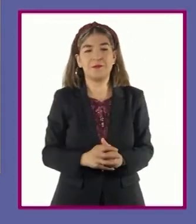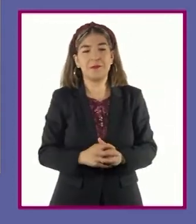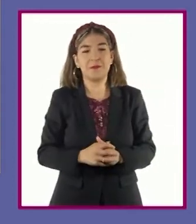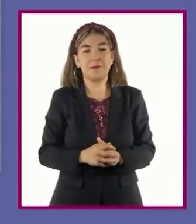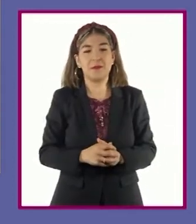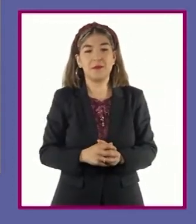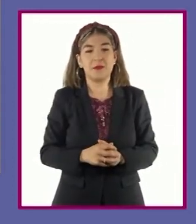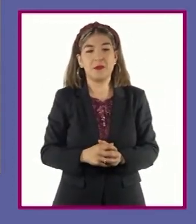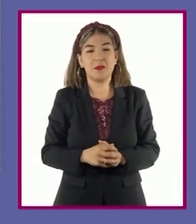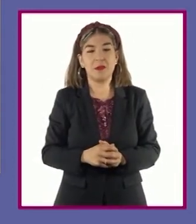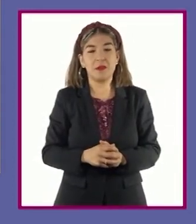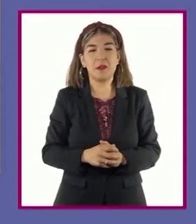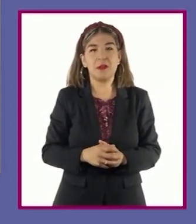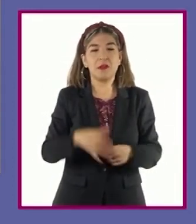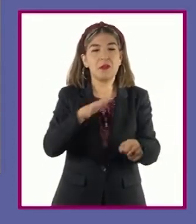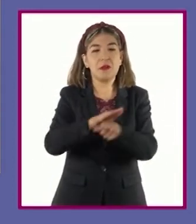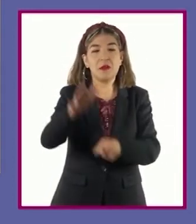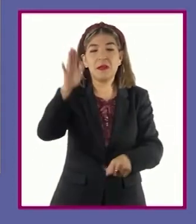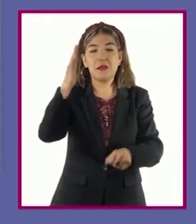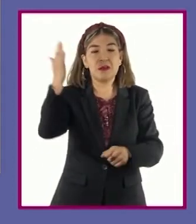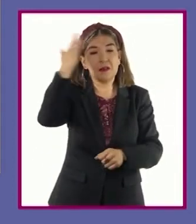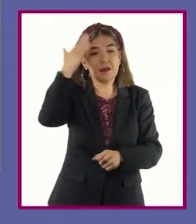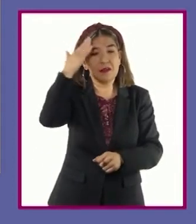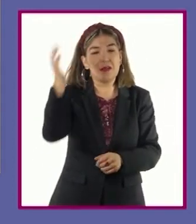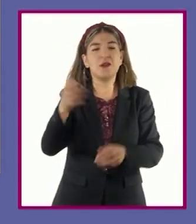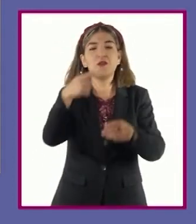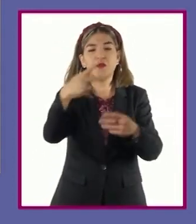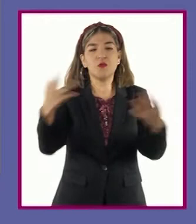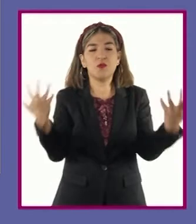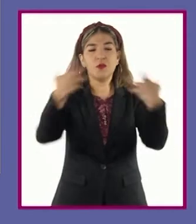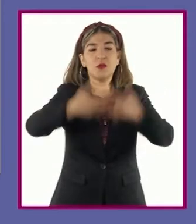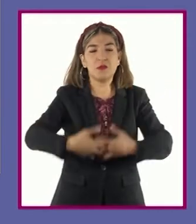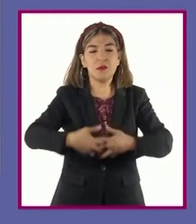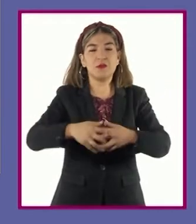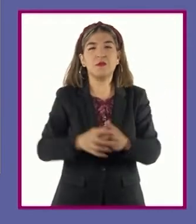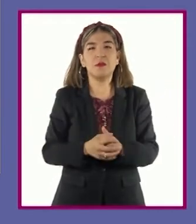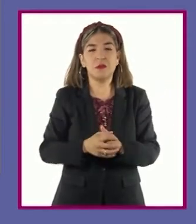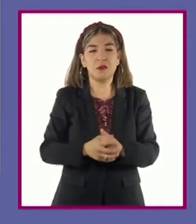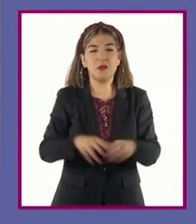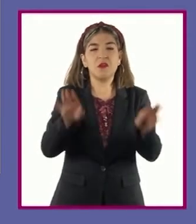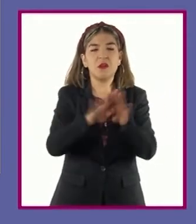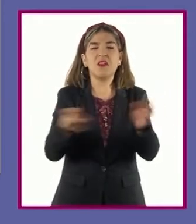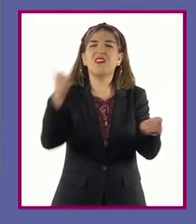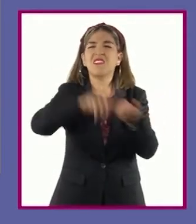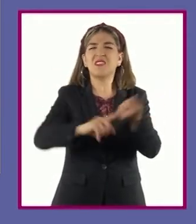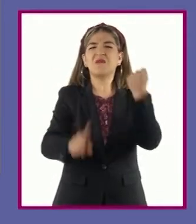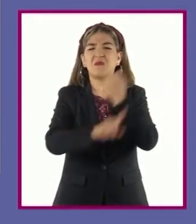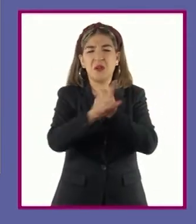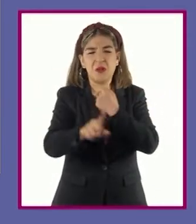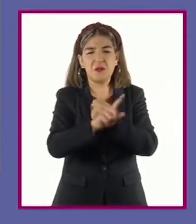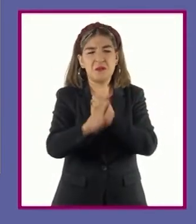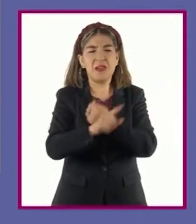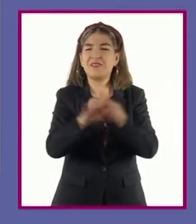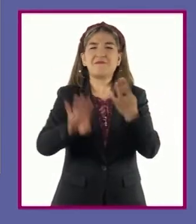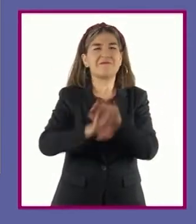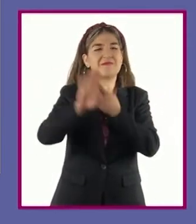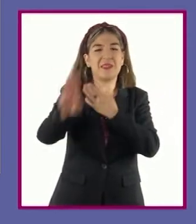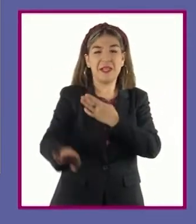La principal función de los moderadores es evitar los conflictos. A su